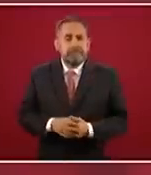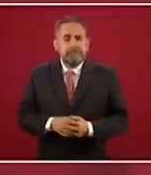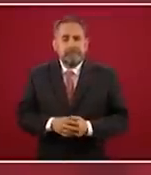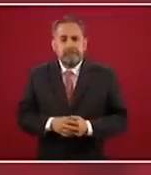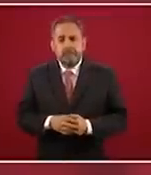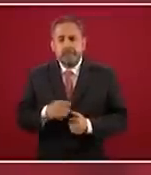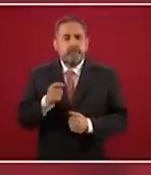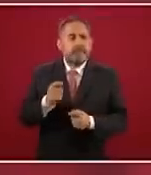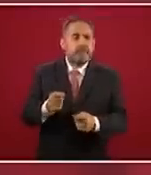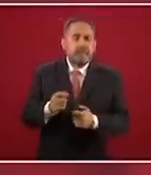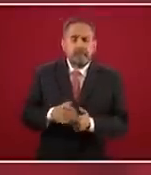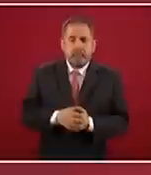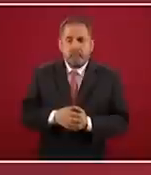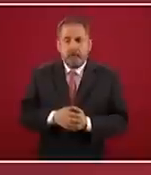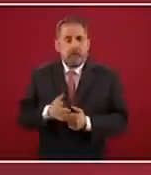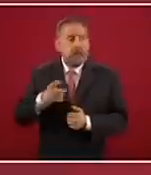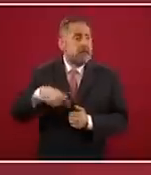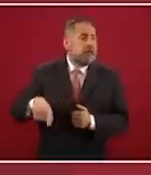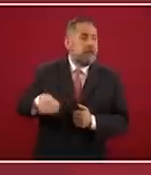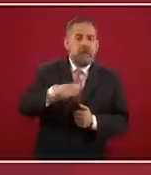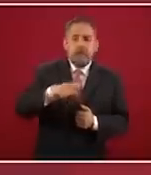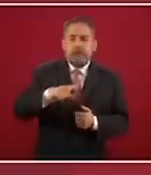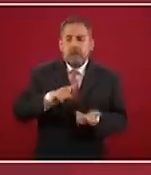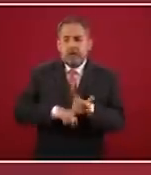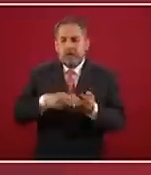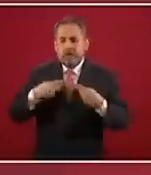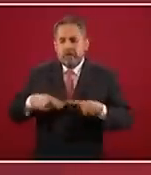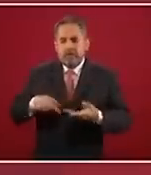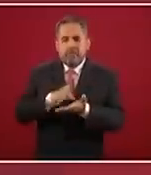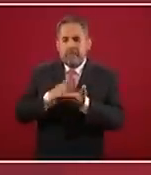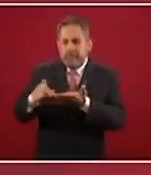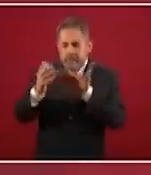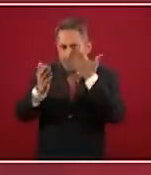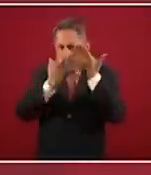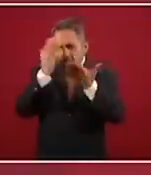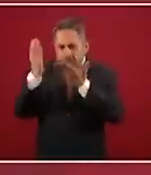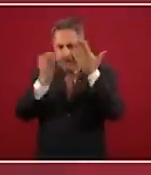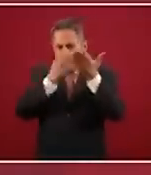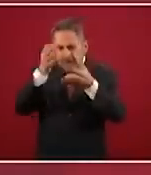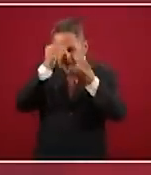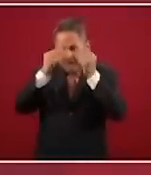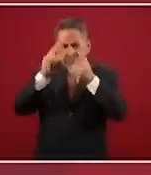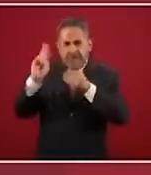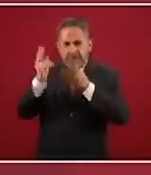se garantice el derecho al estudio